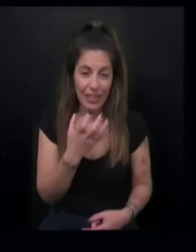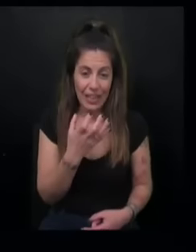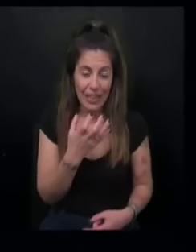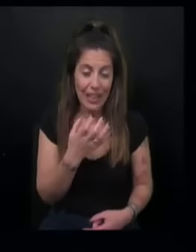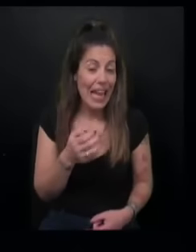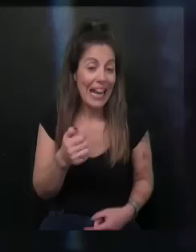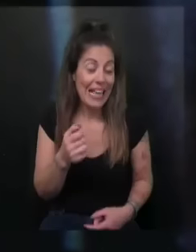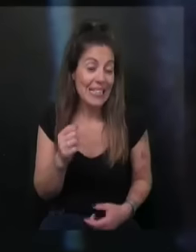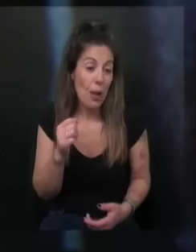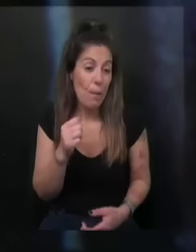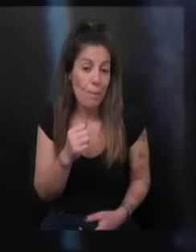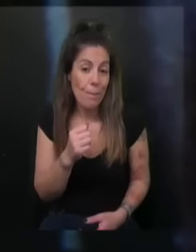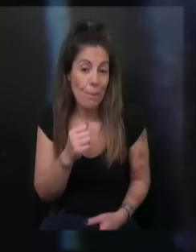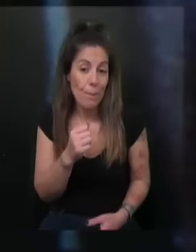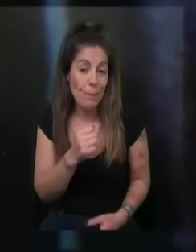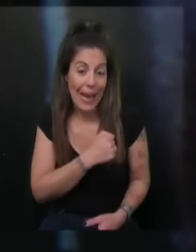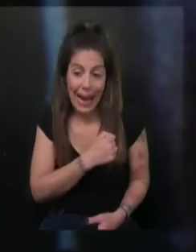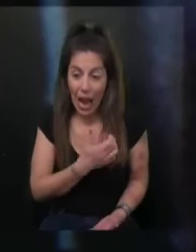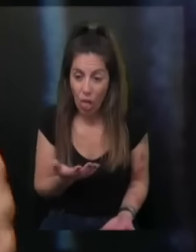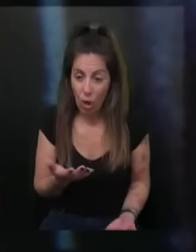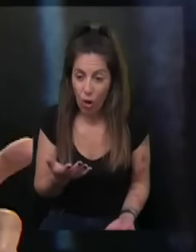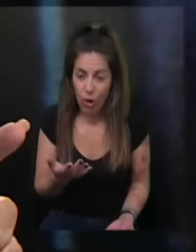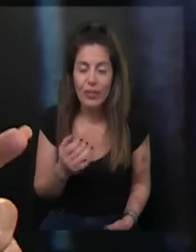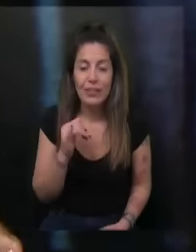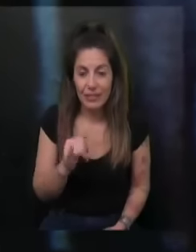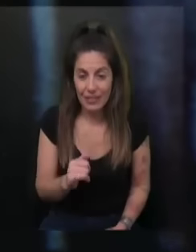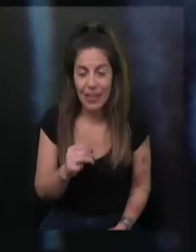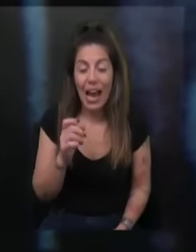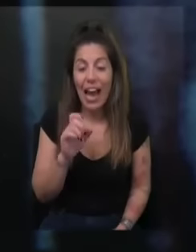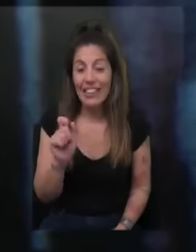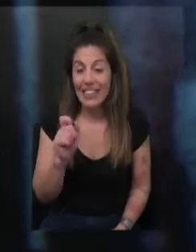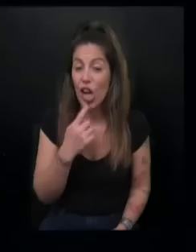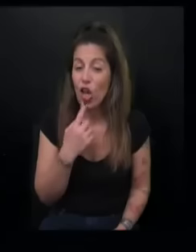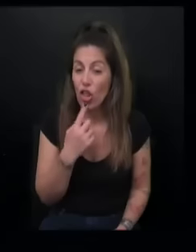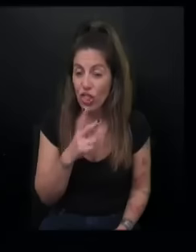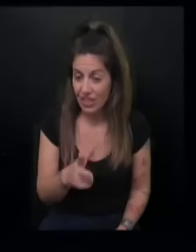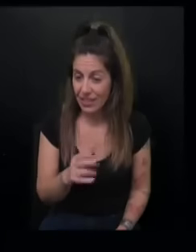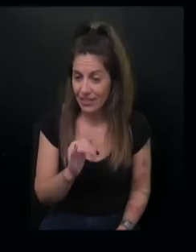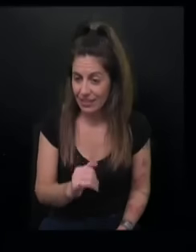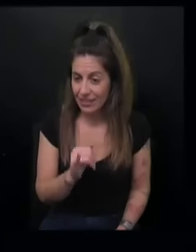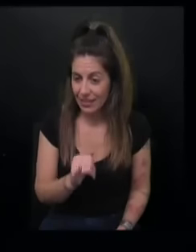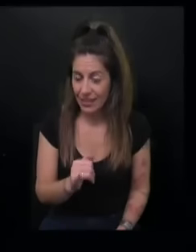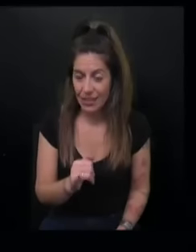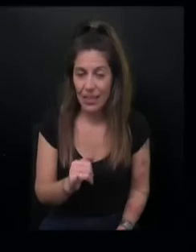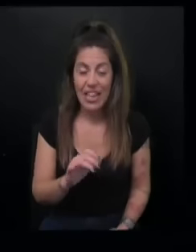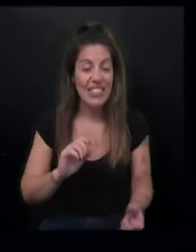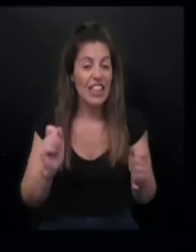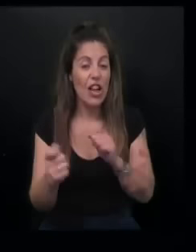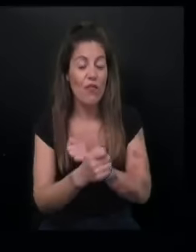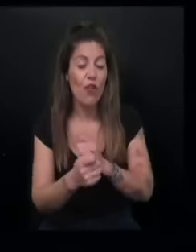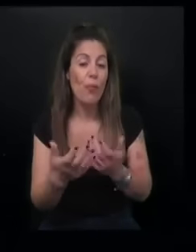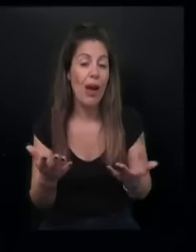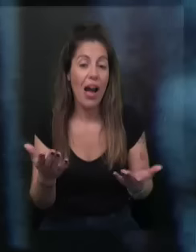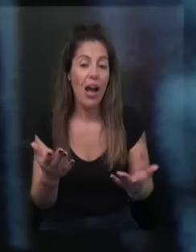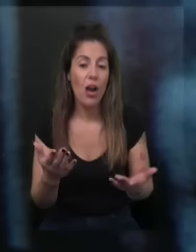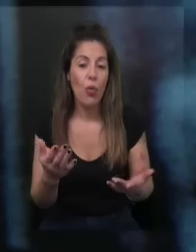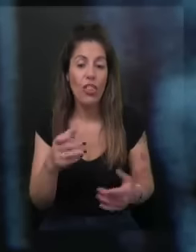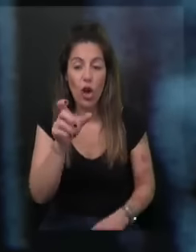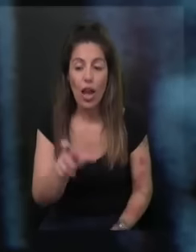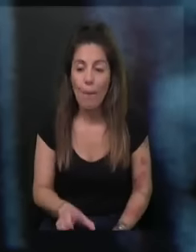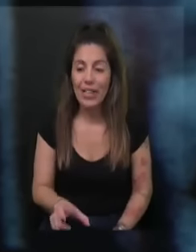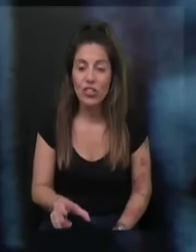que es un pecado Para decirlo de alguna manera de hecho hay quienes lo dicen por eso es decir se transforma como para cuando la